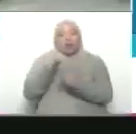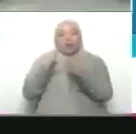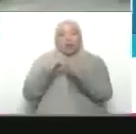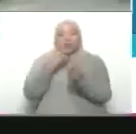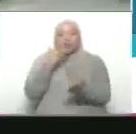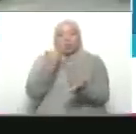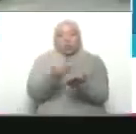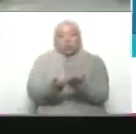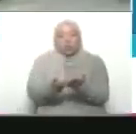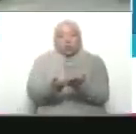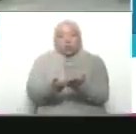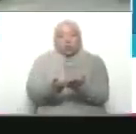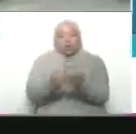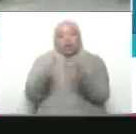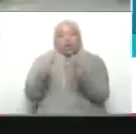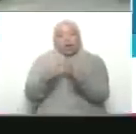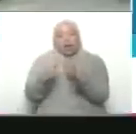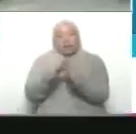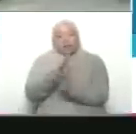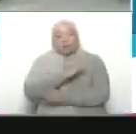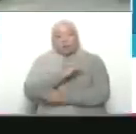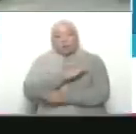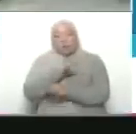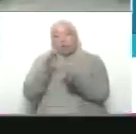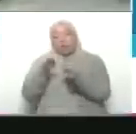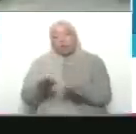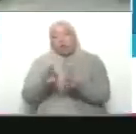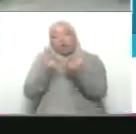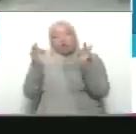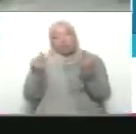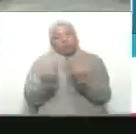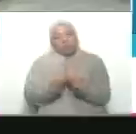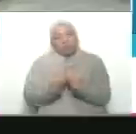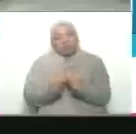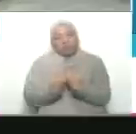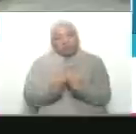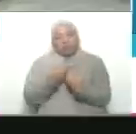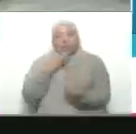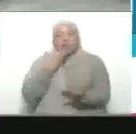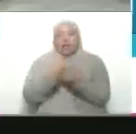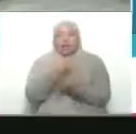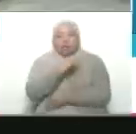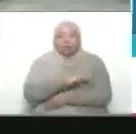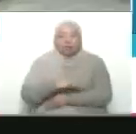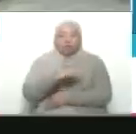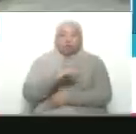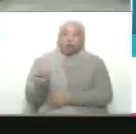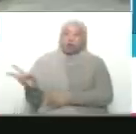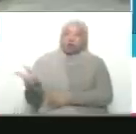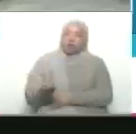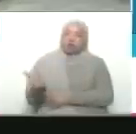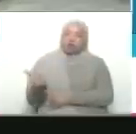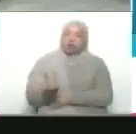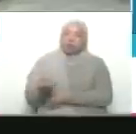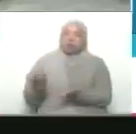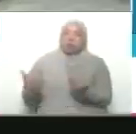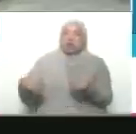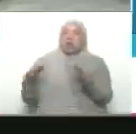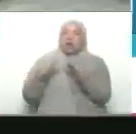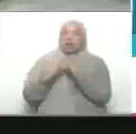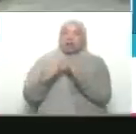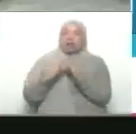mano vivienda propia segura para la familia gran misión vivienda Venezuela esa vivienda